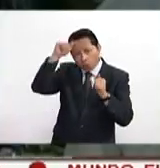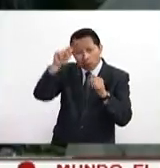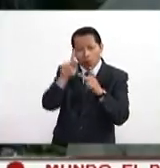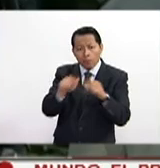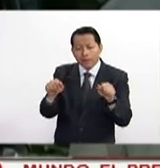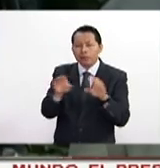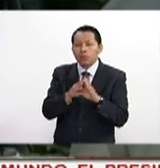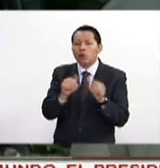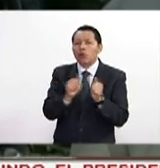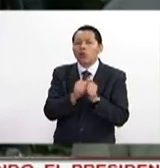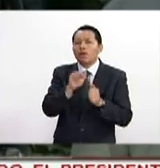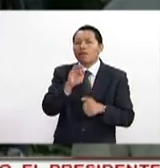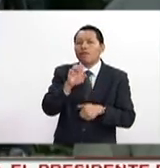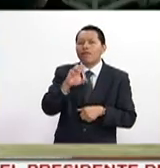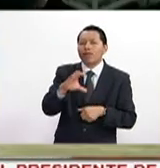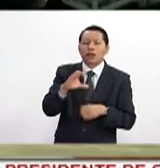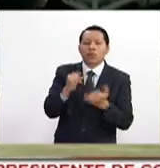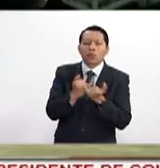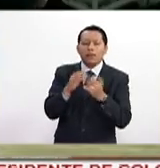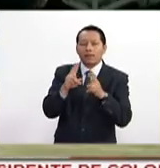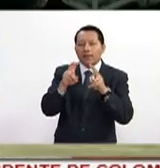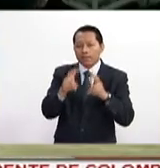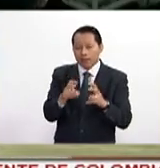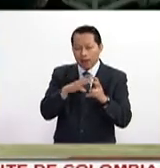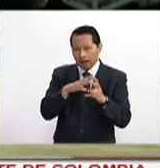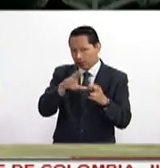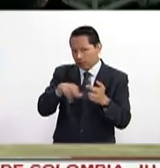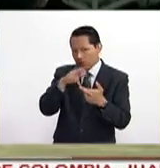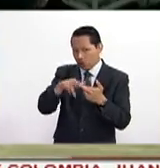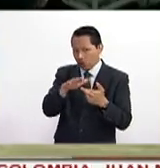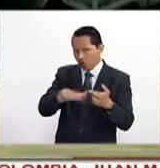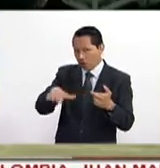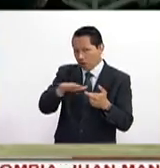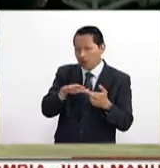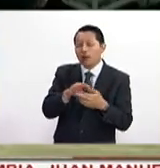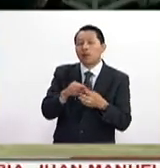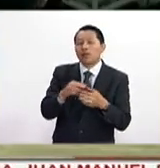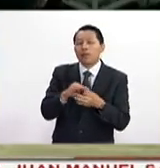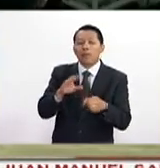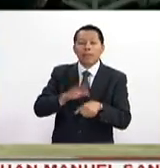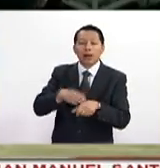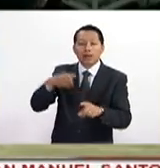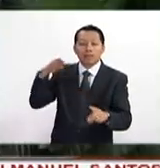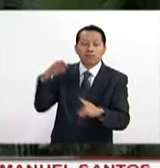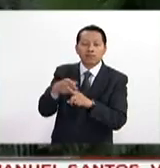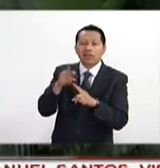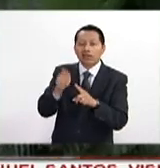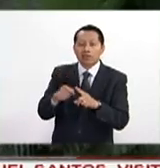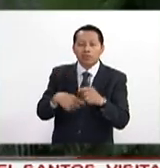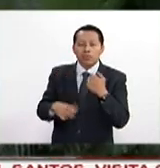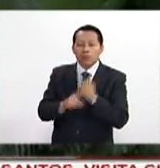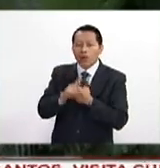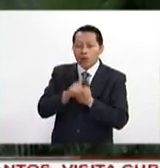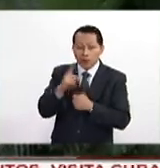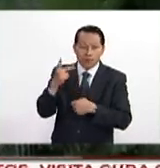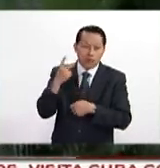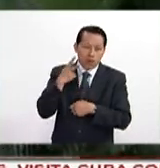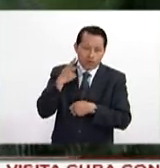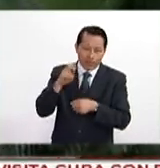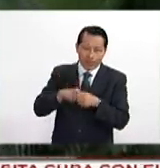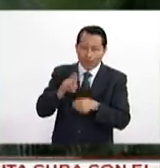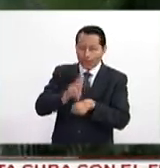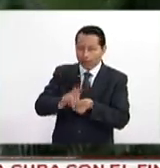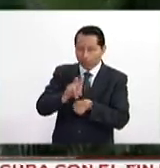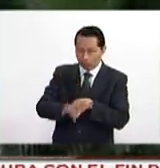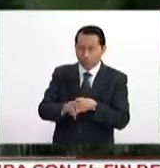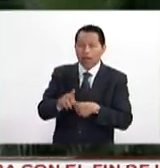paz con las FARC y otros asuntos de la agenda regional, haciendo un énfasis especial en la crisis política institucional en Venezuela. De